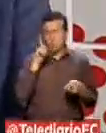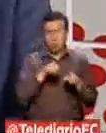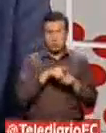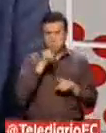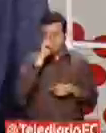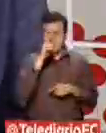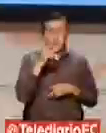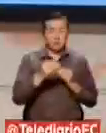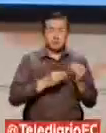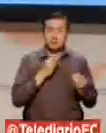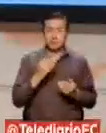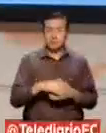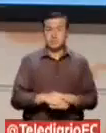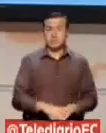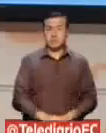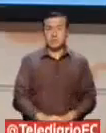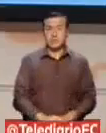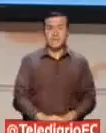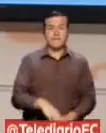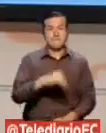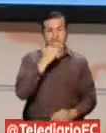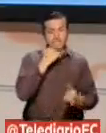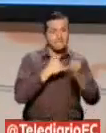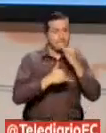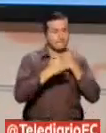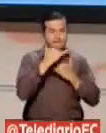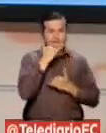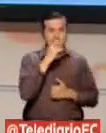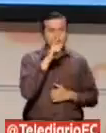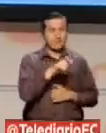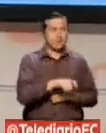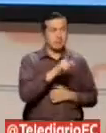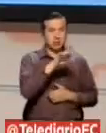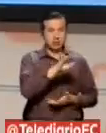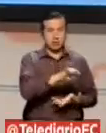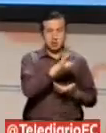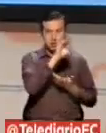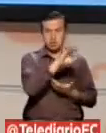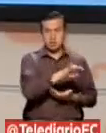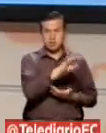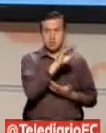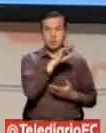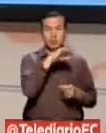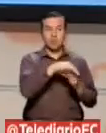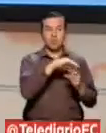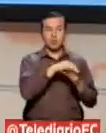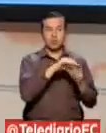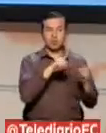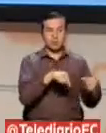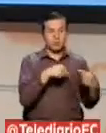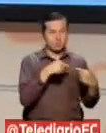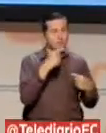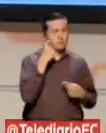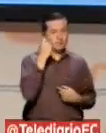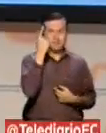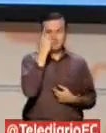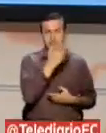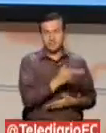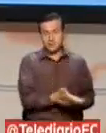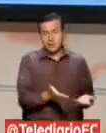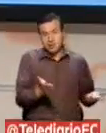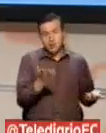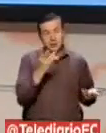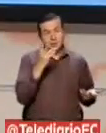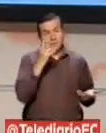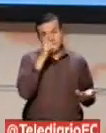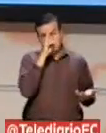es? Es un acto impropio de alguien que fue electo o con los votos de la oposición. Yo no le puedo decir si es que aquí